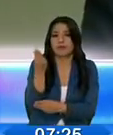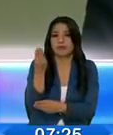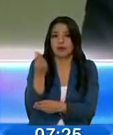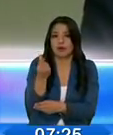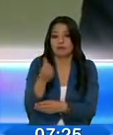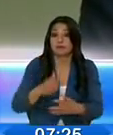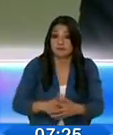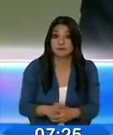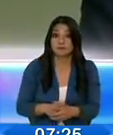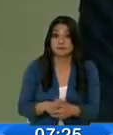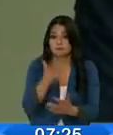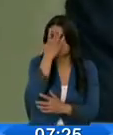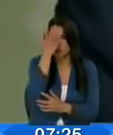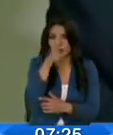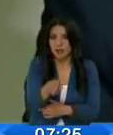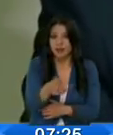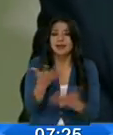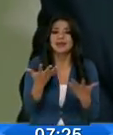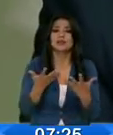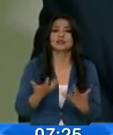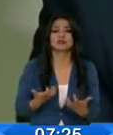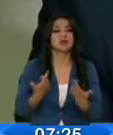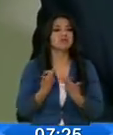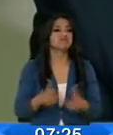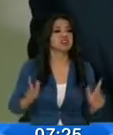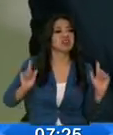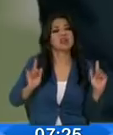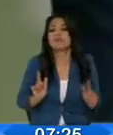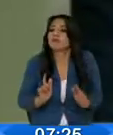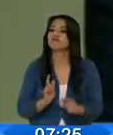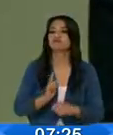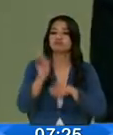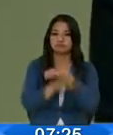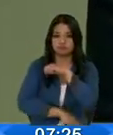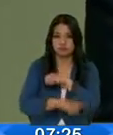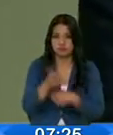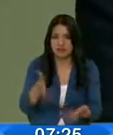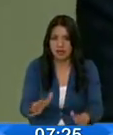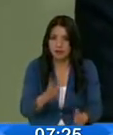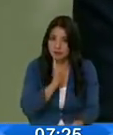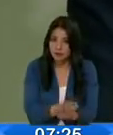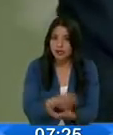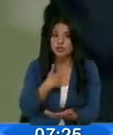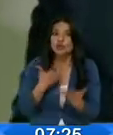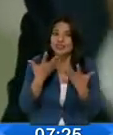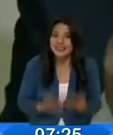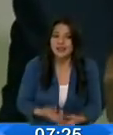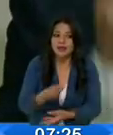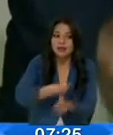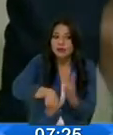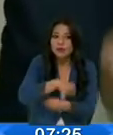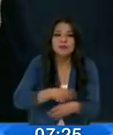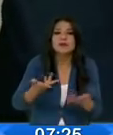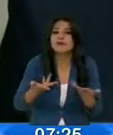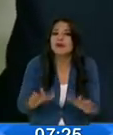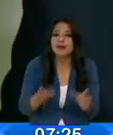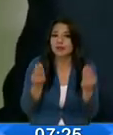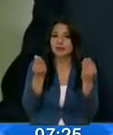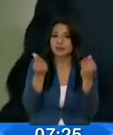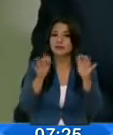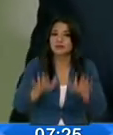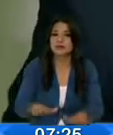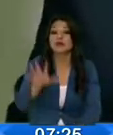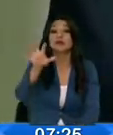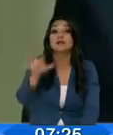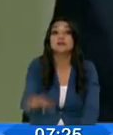porque en el fondo lo que están buscando es no solamente la impunidad, están buscando no pagar esta devolución de